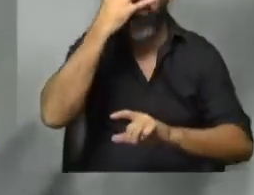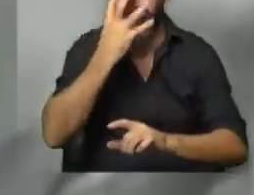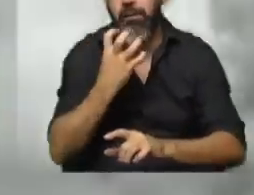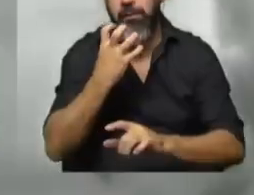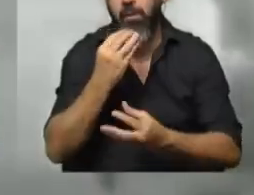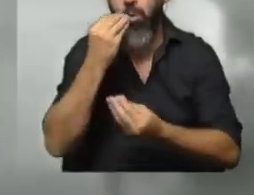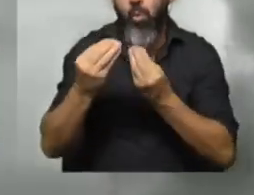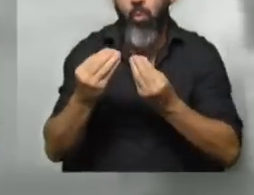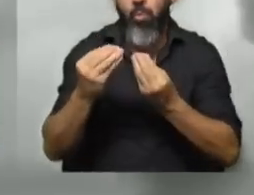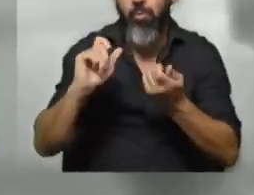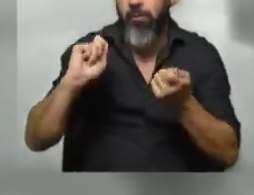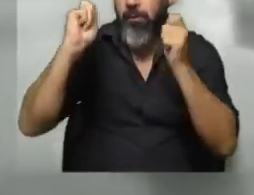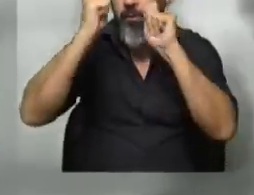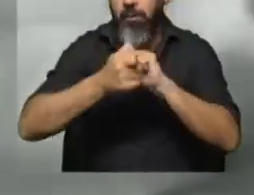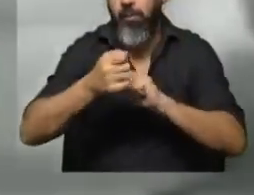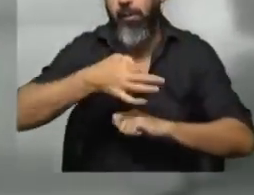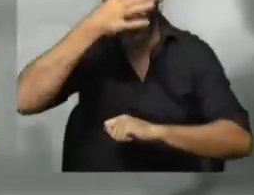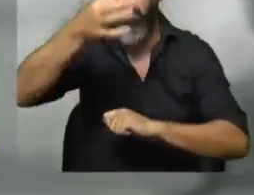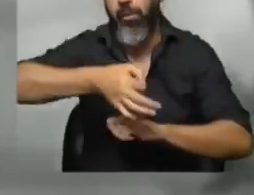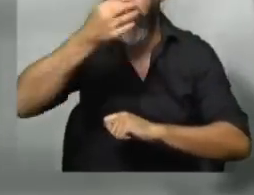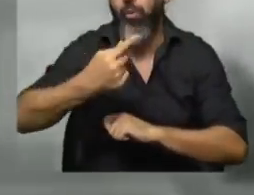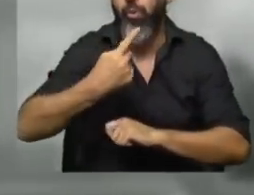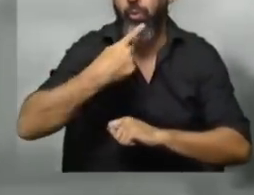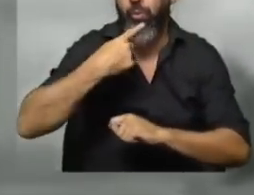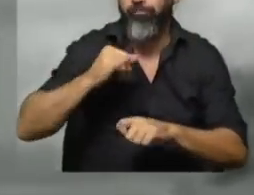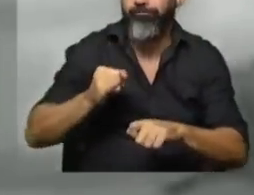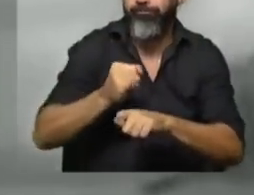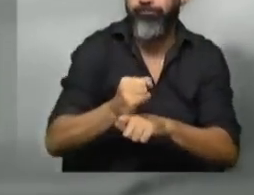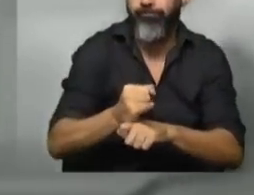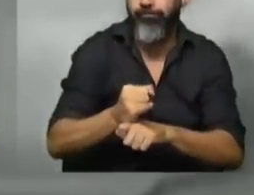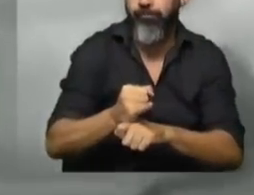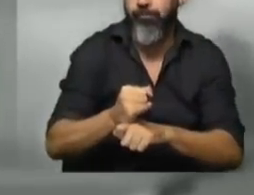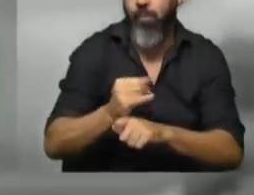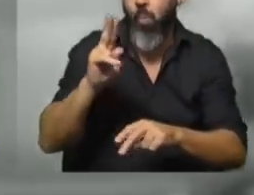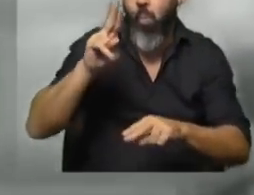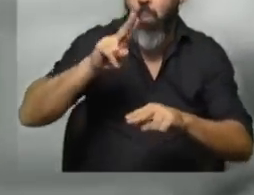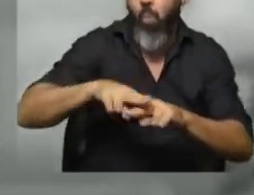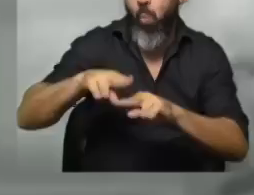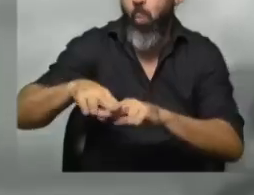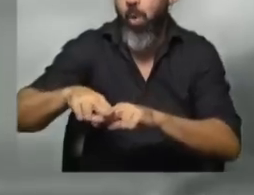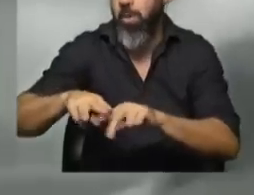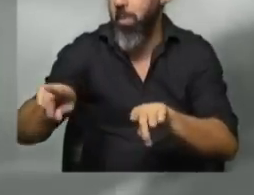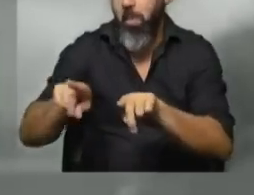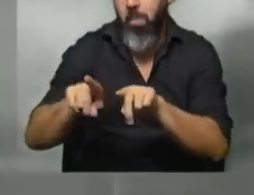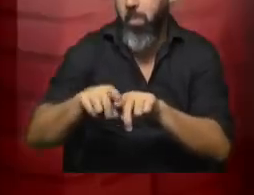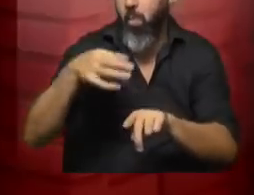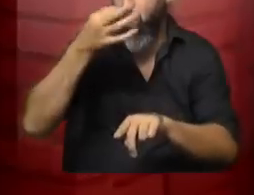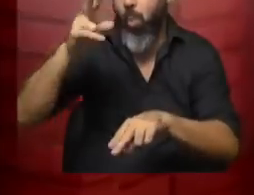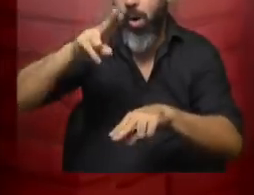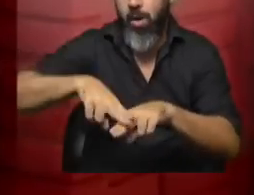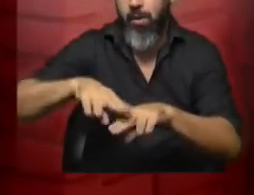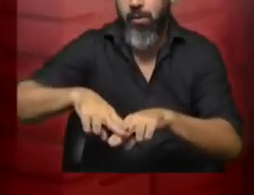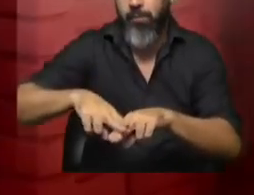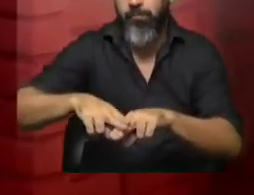al ver como nos han transformado en discurso políticamente incorrecto cuando nuestros muertos no son menos que ningún otro en